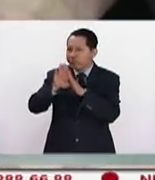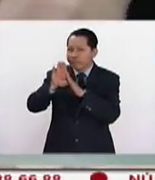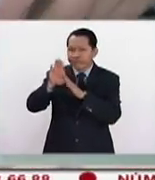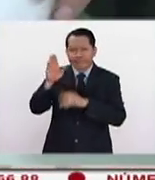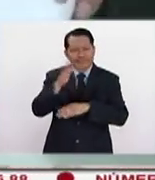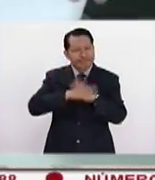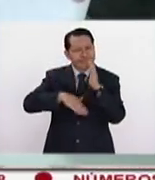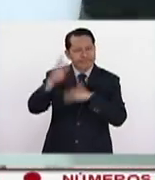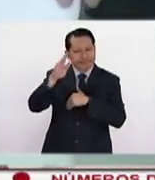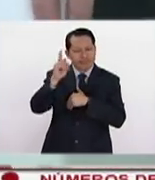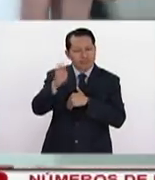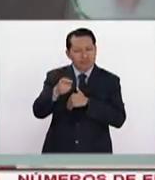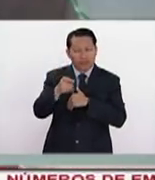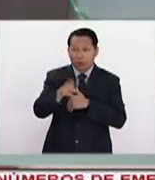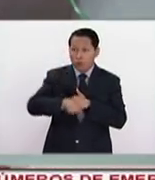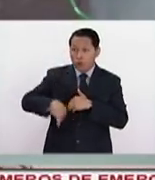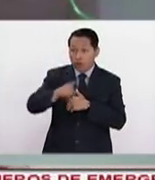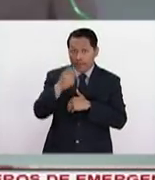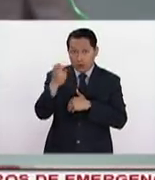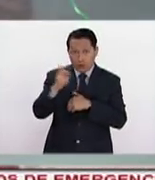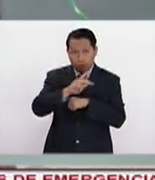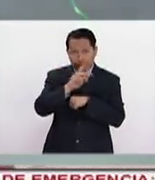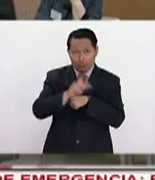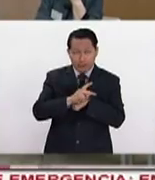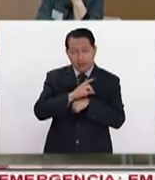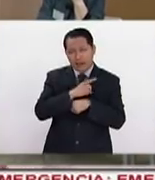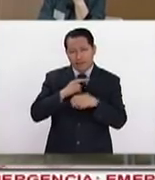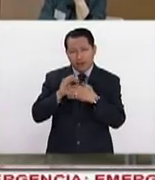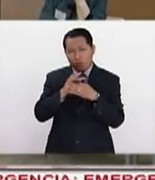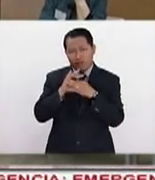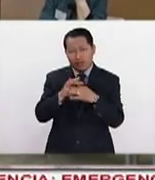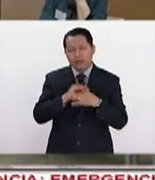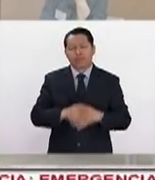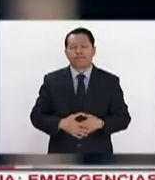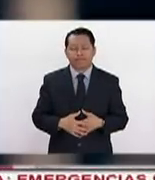pueblo de ese país se debe de mantener en unidad.